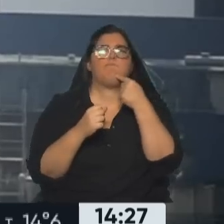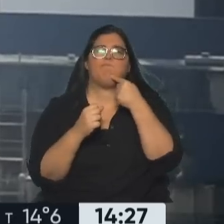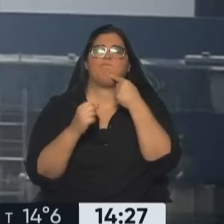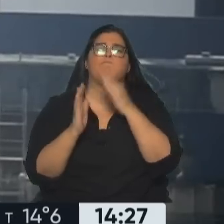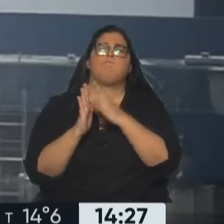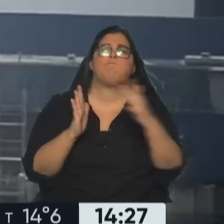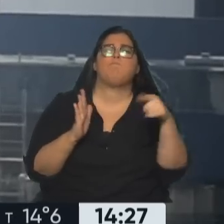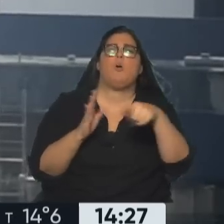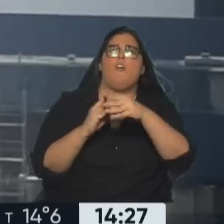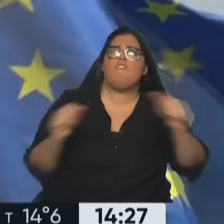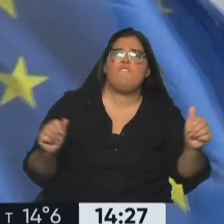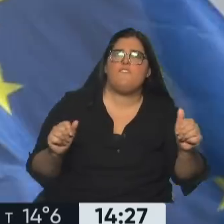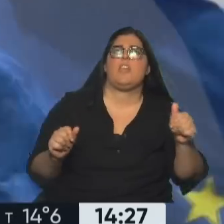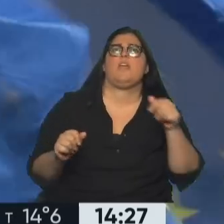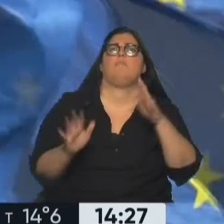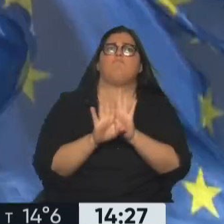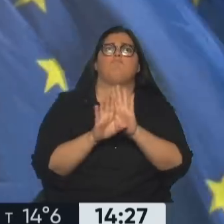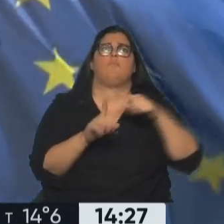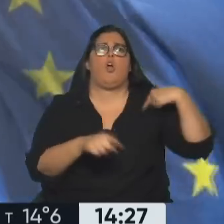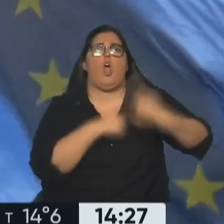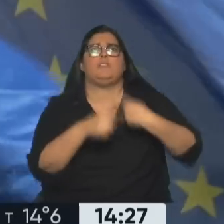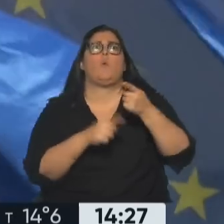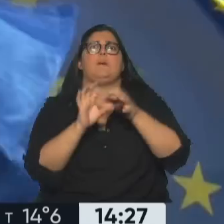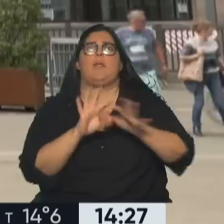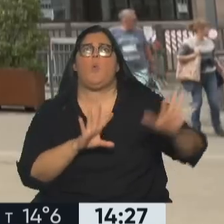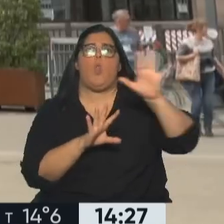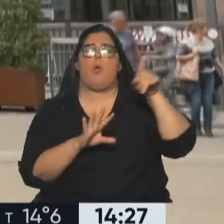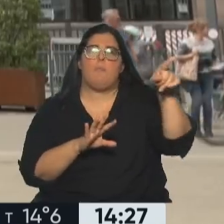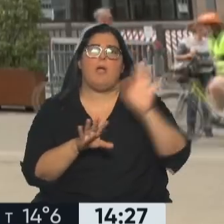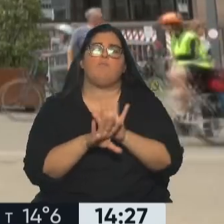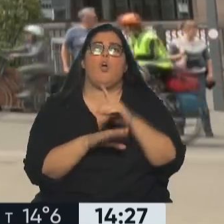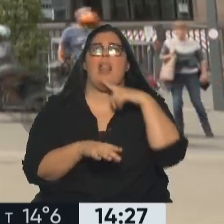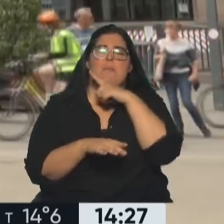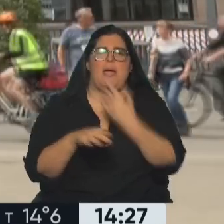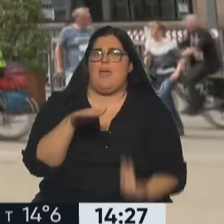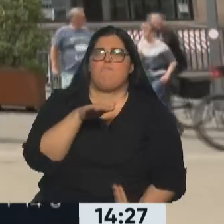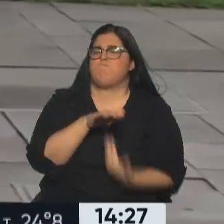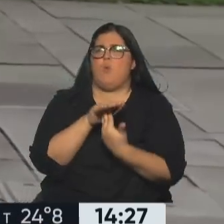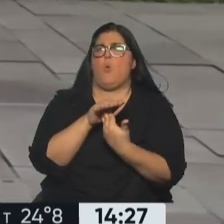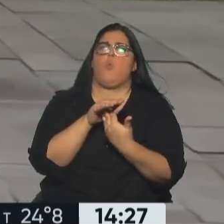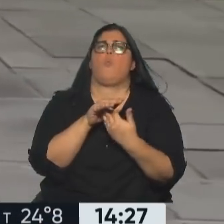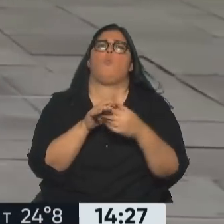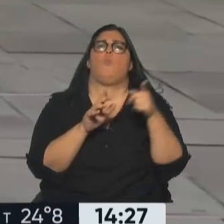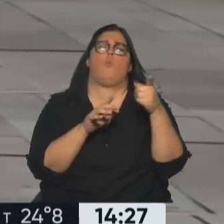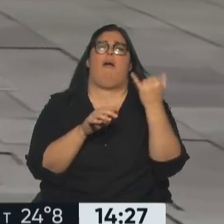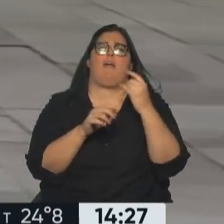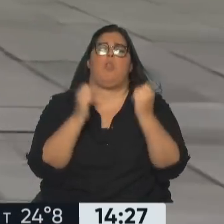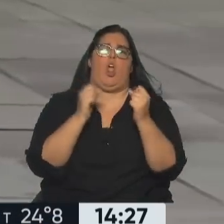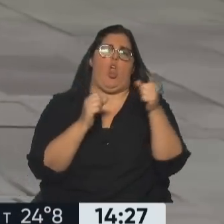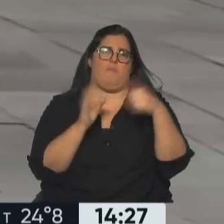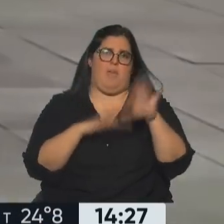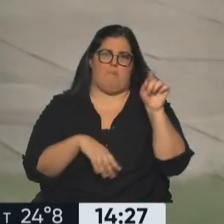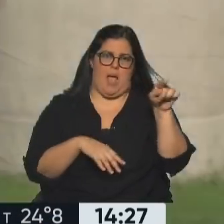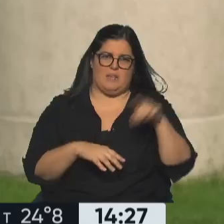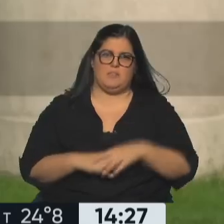terminará repercutiendo sobre la arquitectura de la Unión Europea, dado el carácter de pilar central del bloque regional que tiene Alemania su mayor